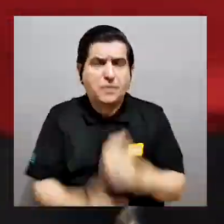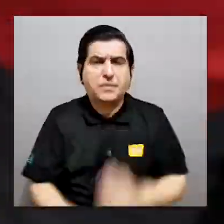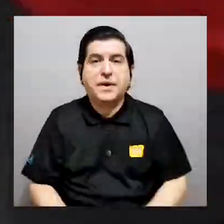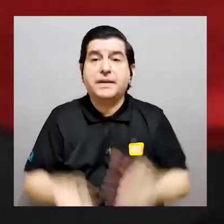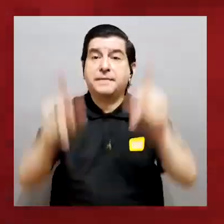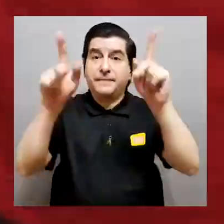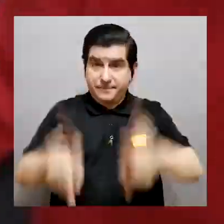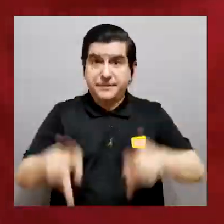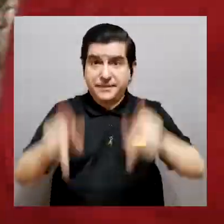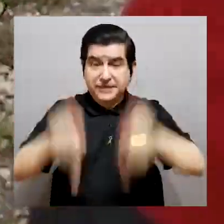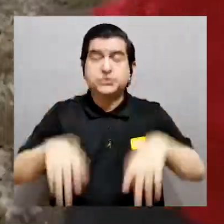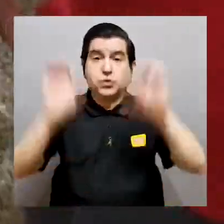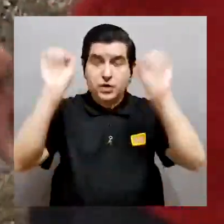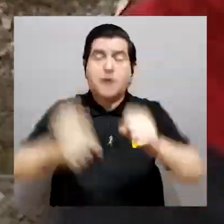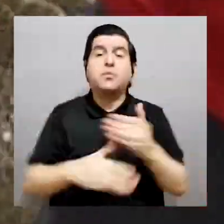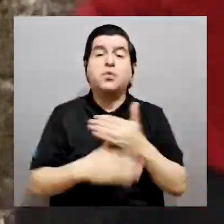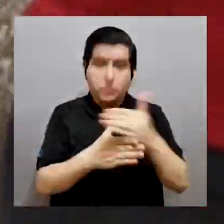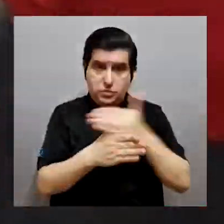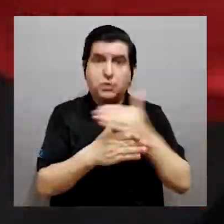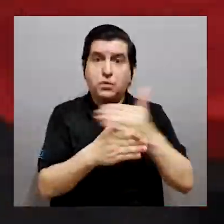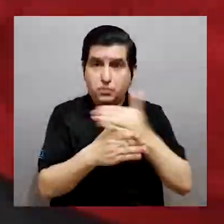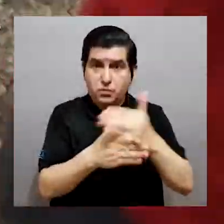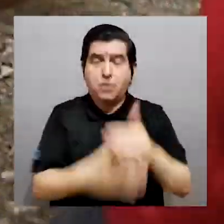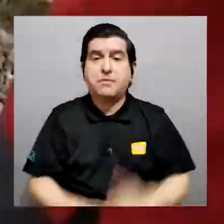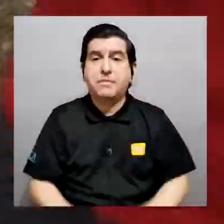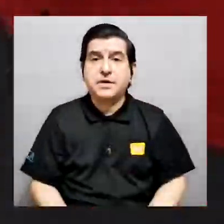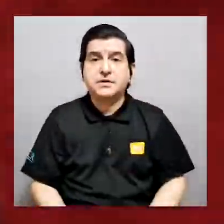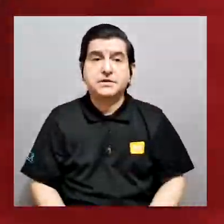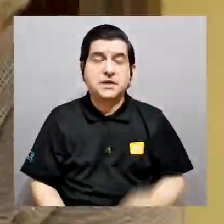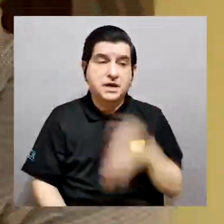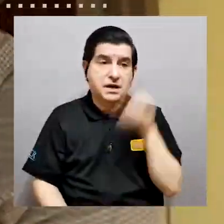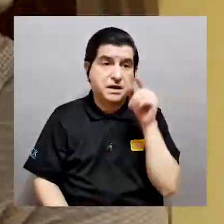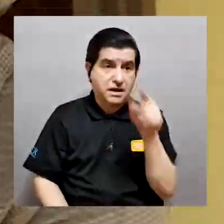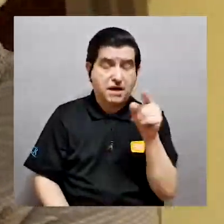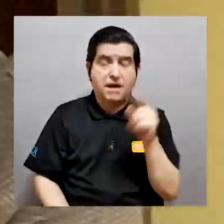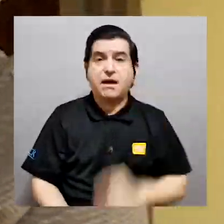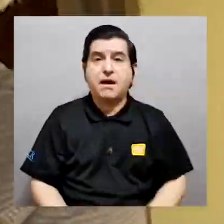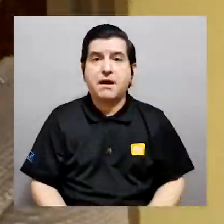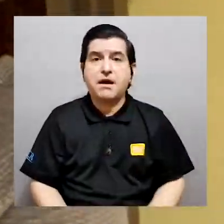económica, donde la persona pueda compartir y vivir al